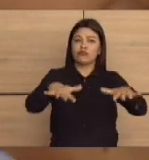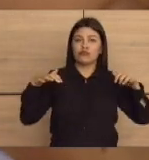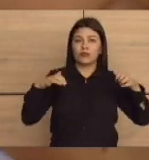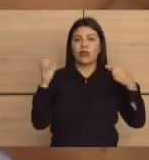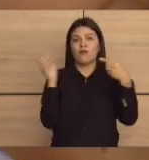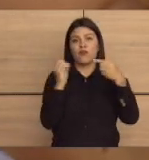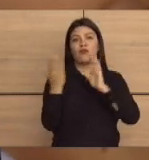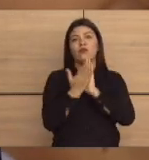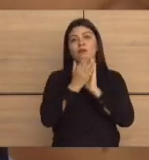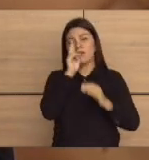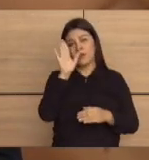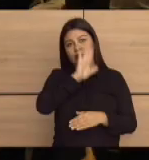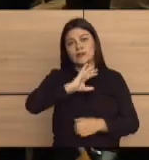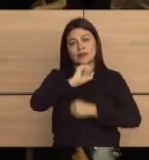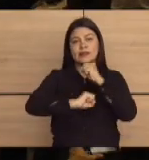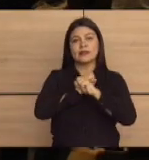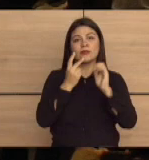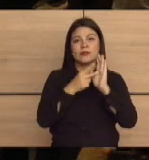Nacional